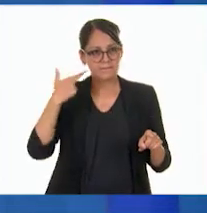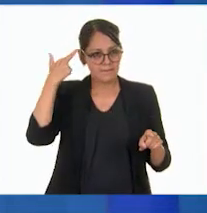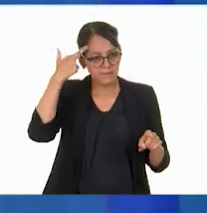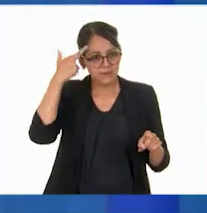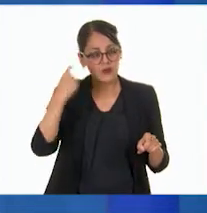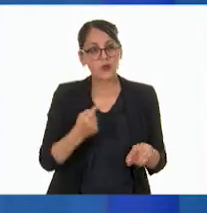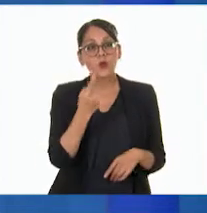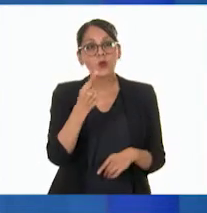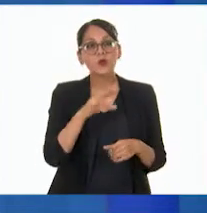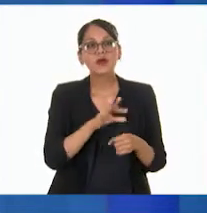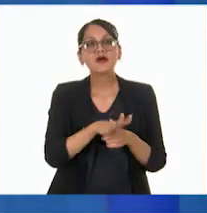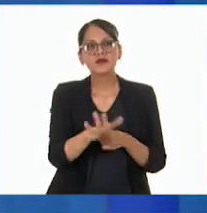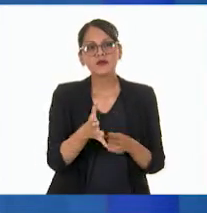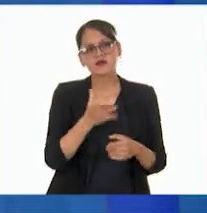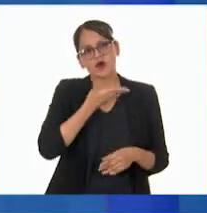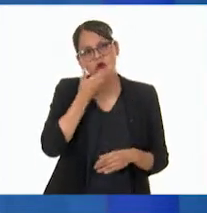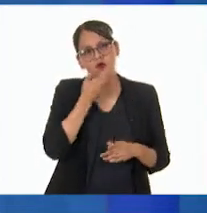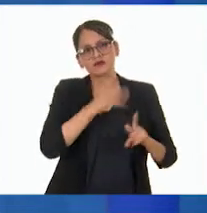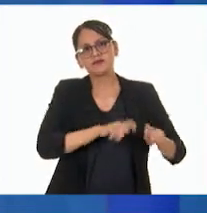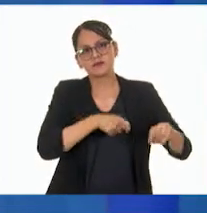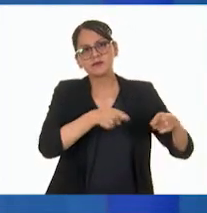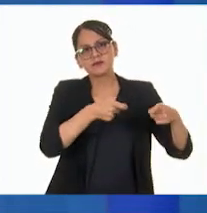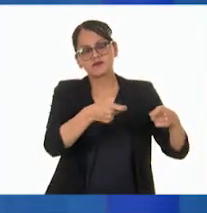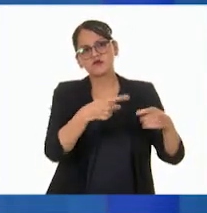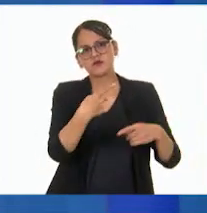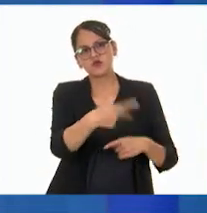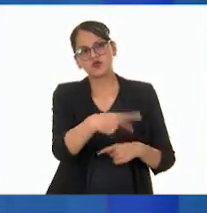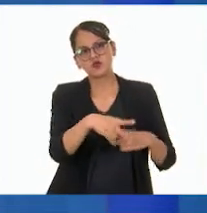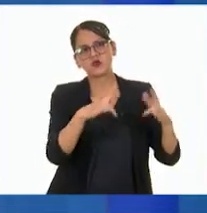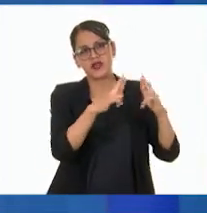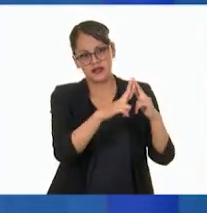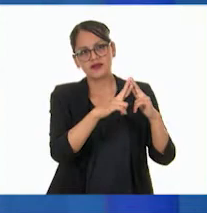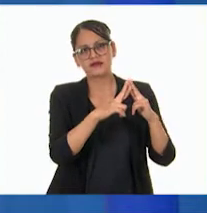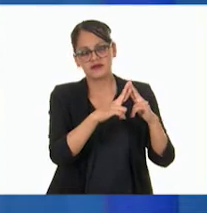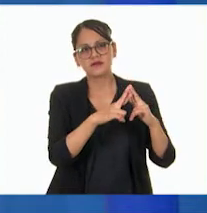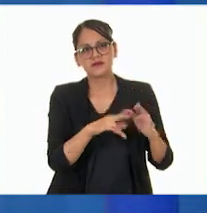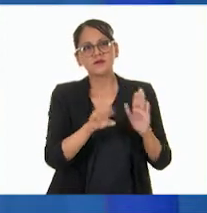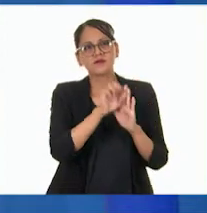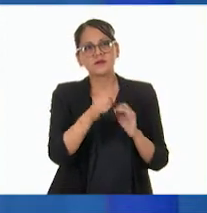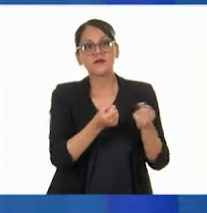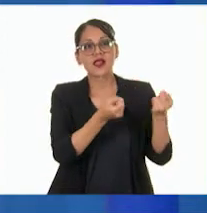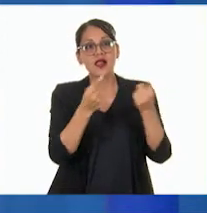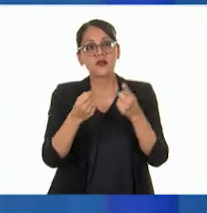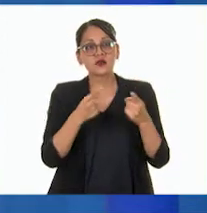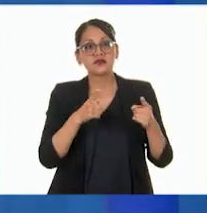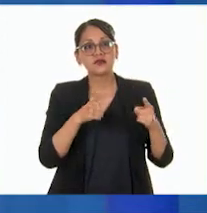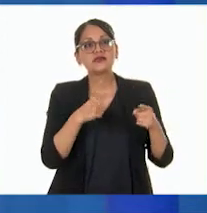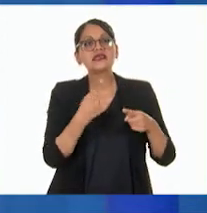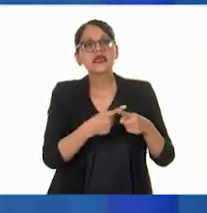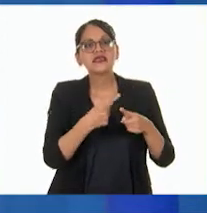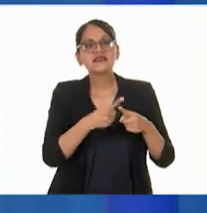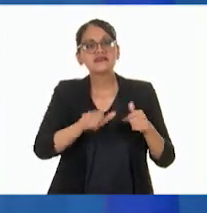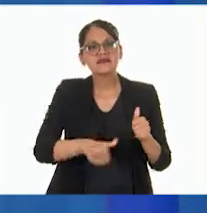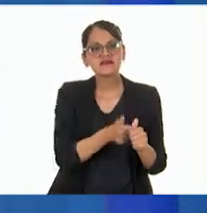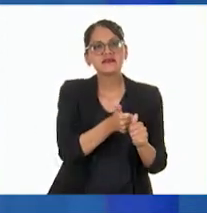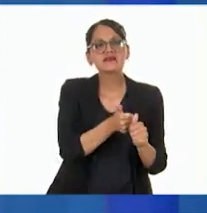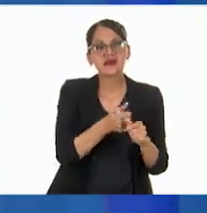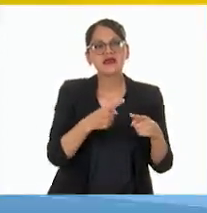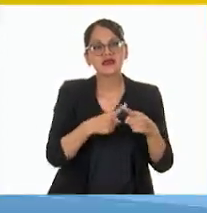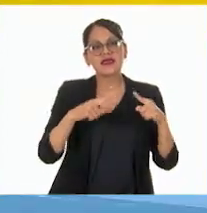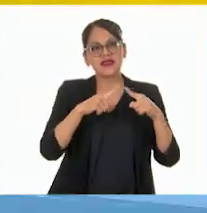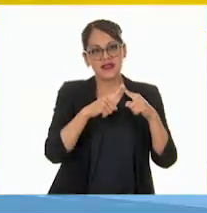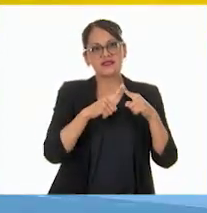una de ellas son varias costumbres y tradiciones religiosas, muchas de las cuales fueron impulsadas por la misma Iglesia